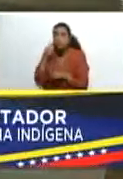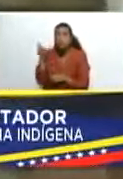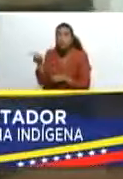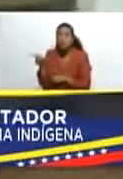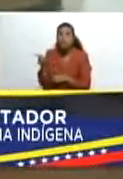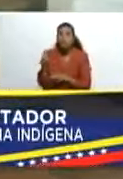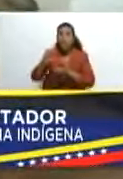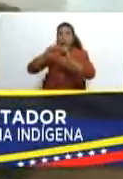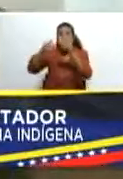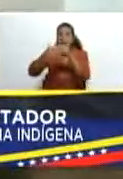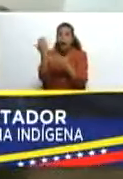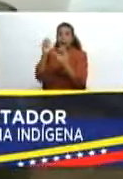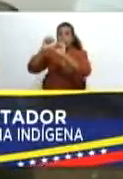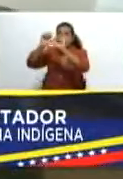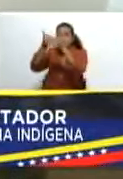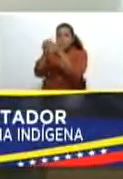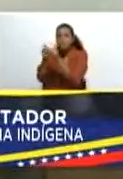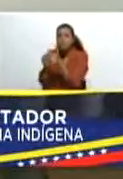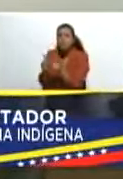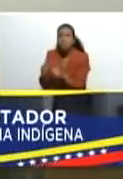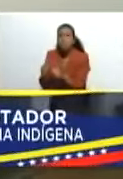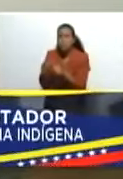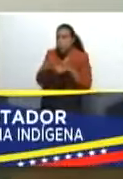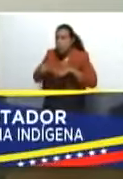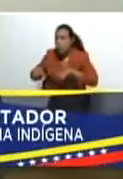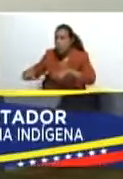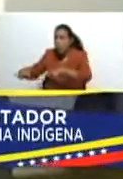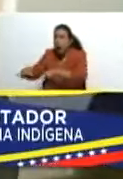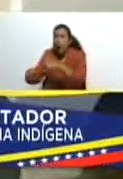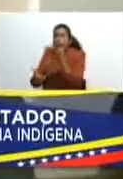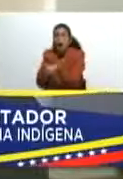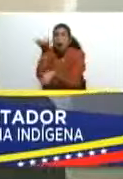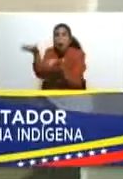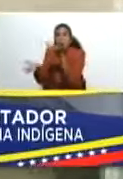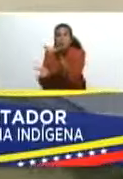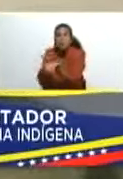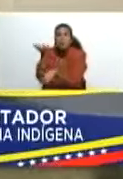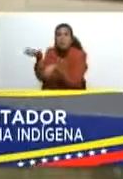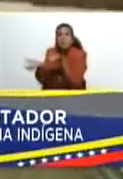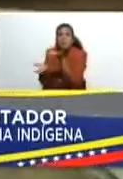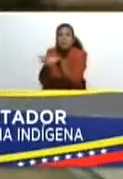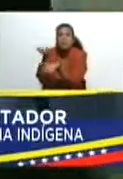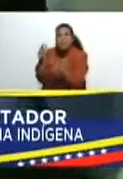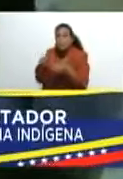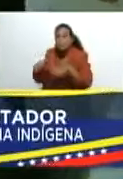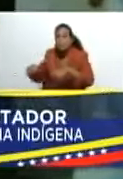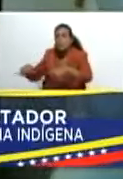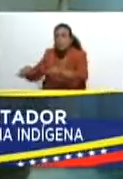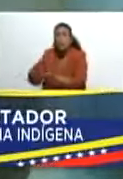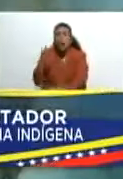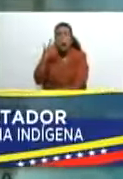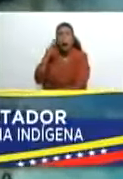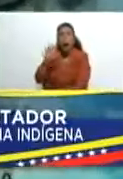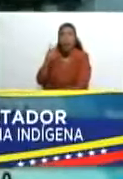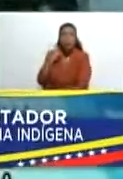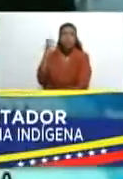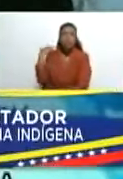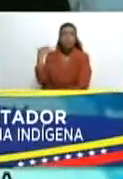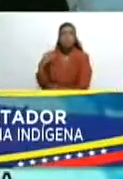la artesanía de la época. ¿Mm? Se siente el calor de la